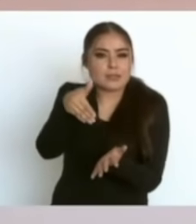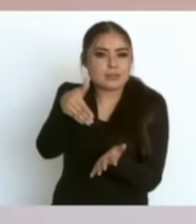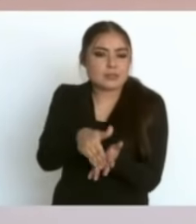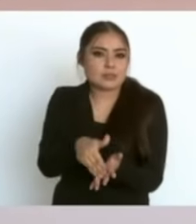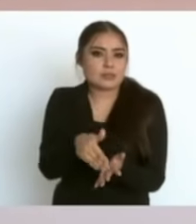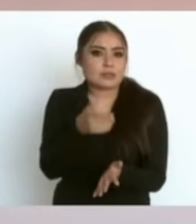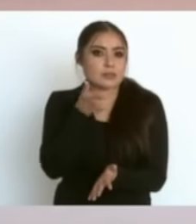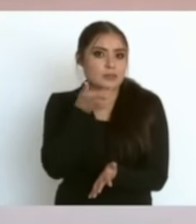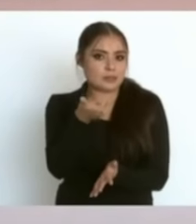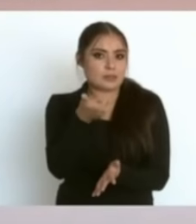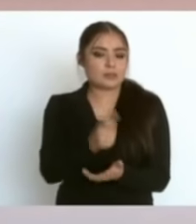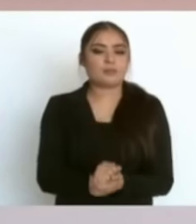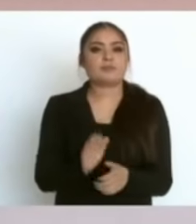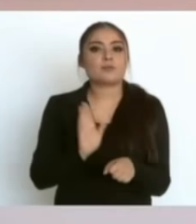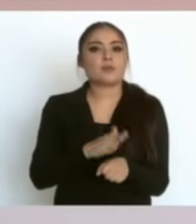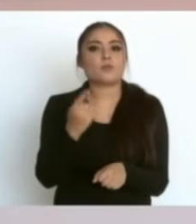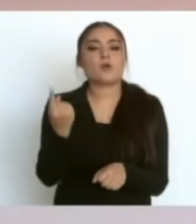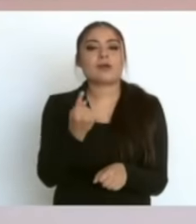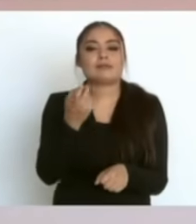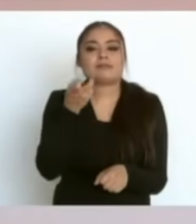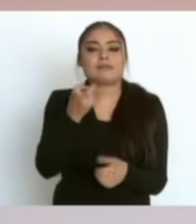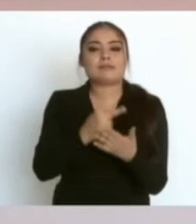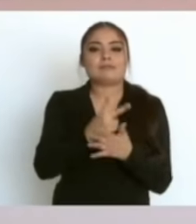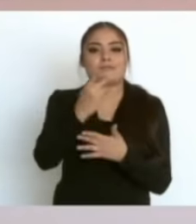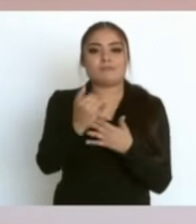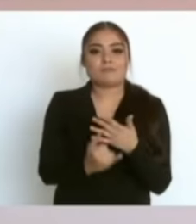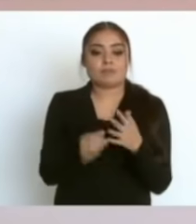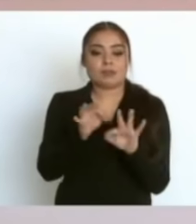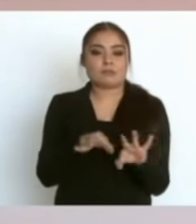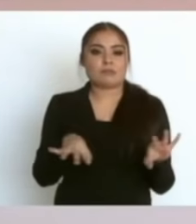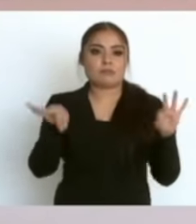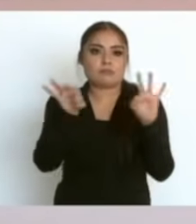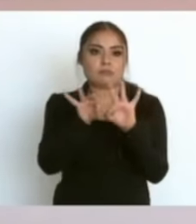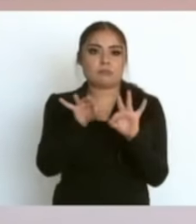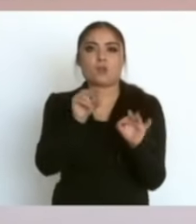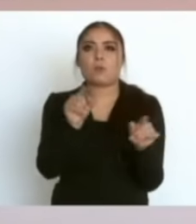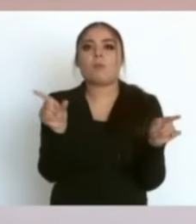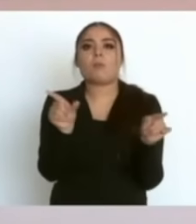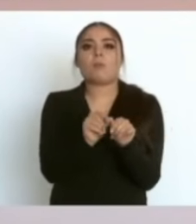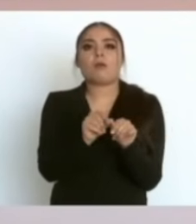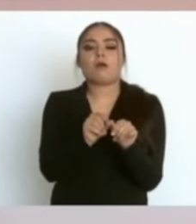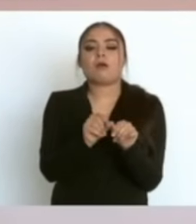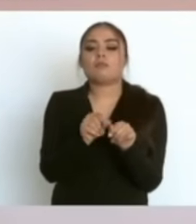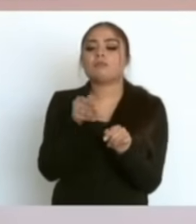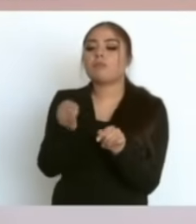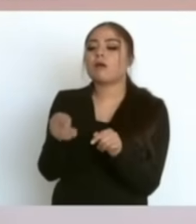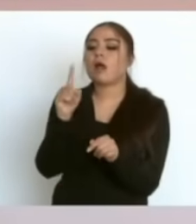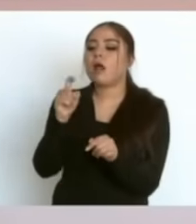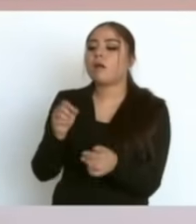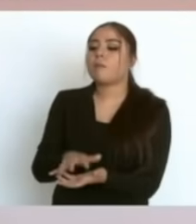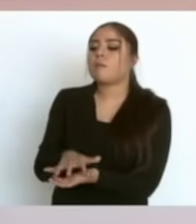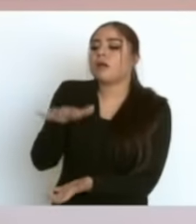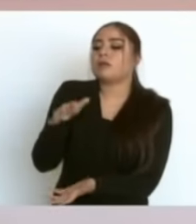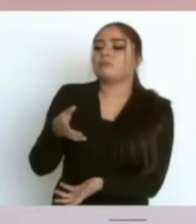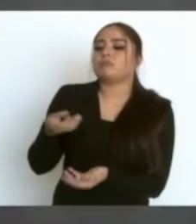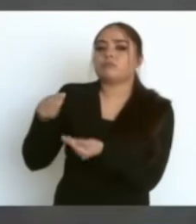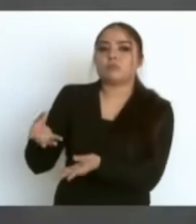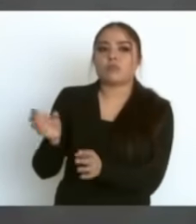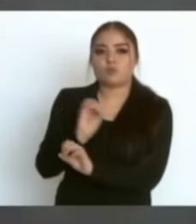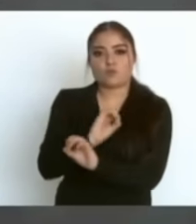porque es un proyecto integral no sólo es el abastecimiento del agua